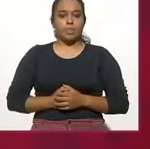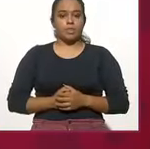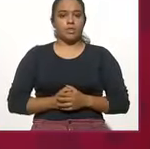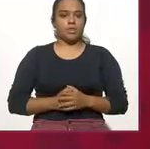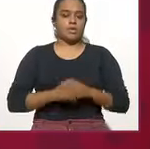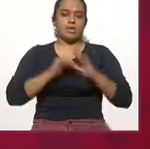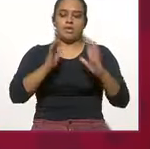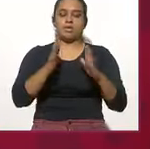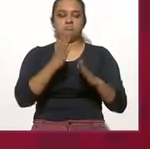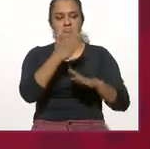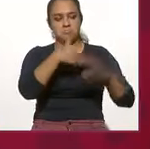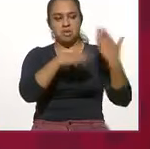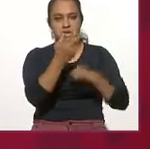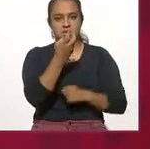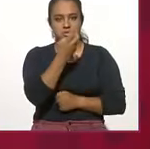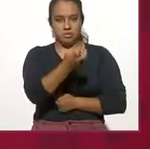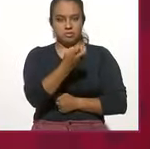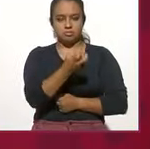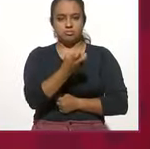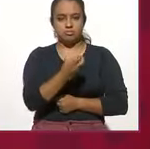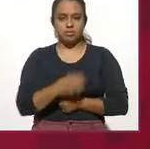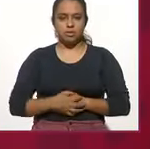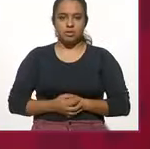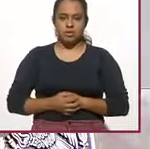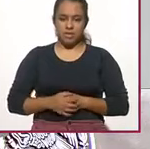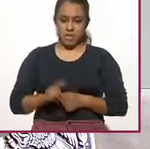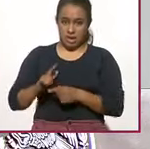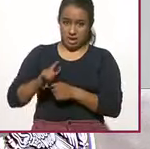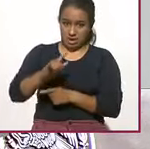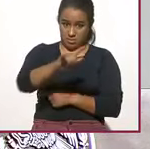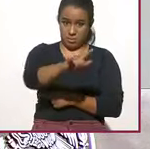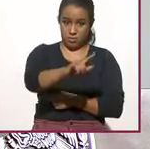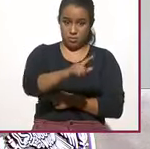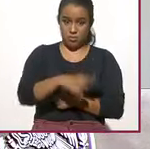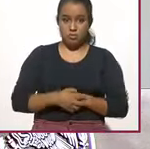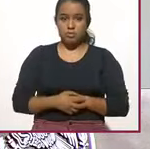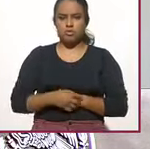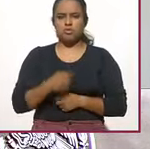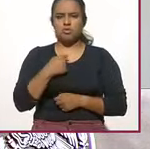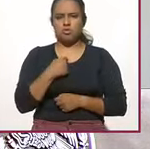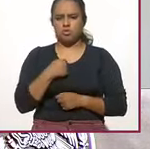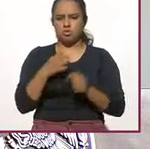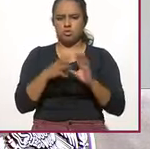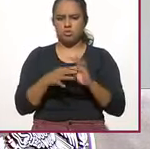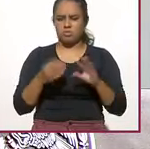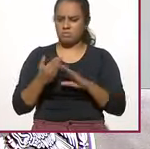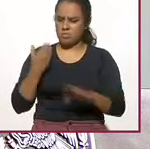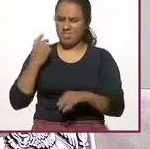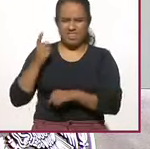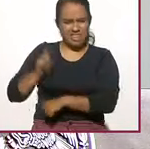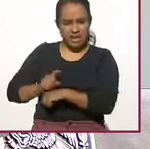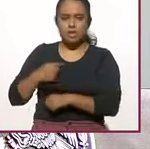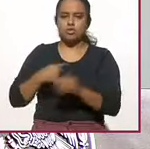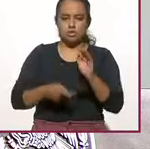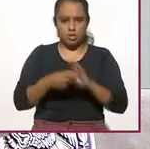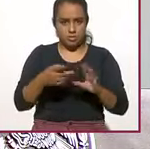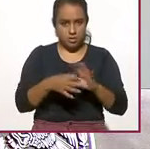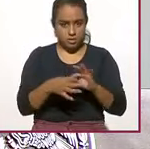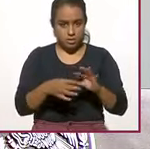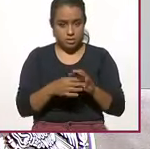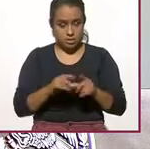un éxito, que el avión, lo dije hace unos días, lo repito, nos va a